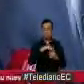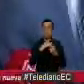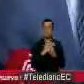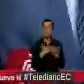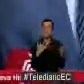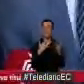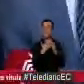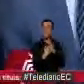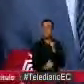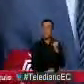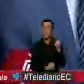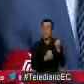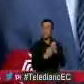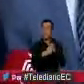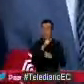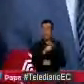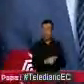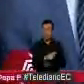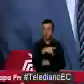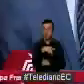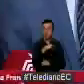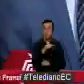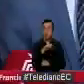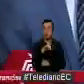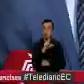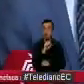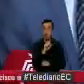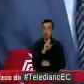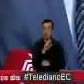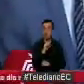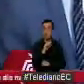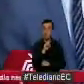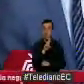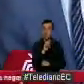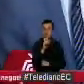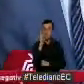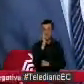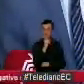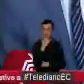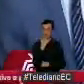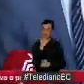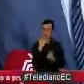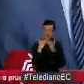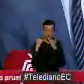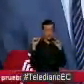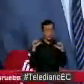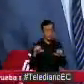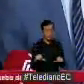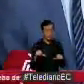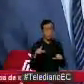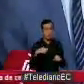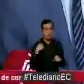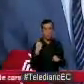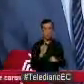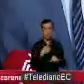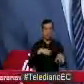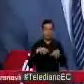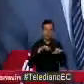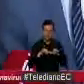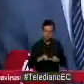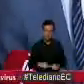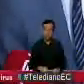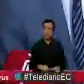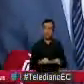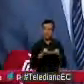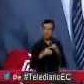la huida del señor Romero, obviamente es un delito, ¿no? Y en esa línea pues nosotros vamos a actuar